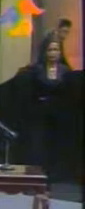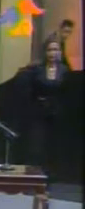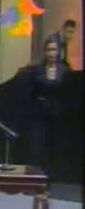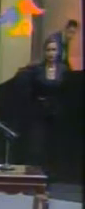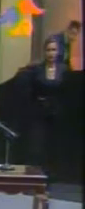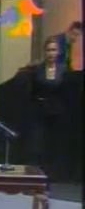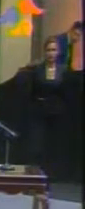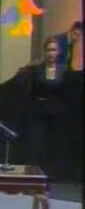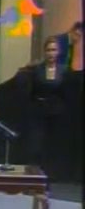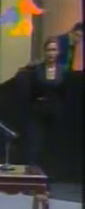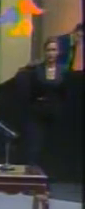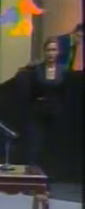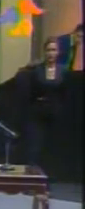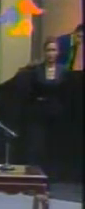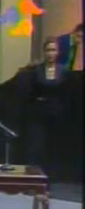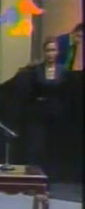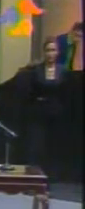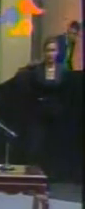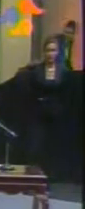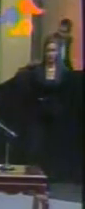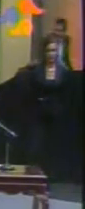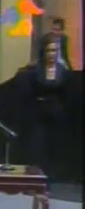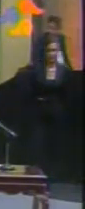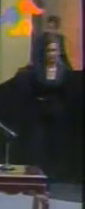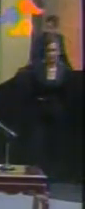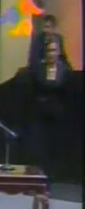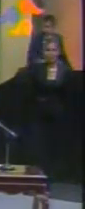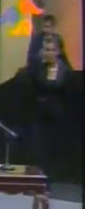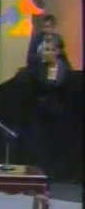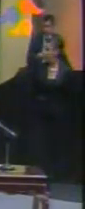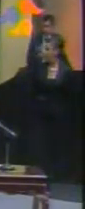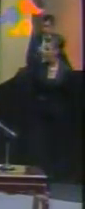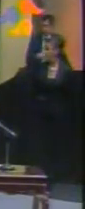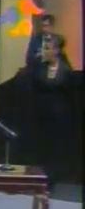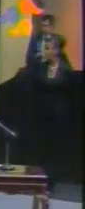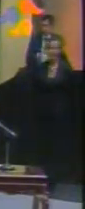Si me dan la siguiente pregunta, ¿son tan amables?